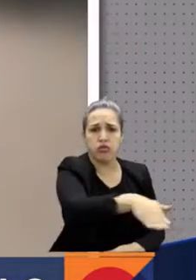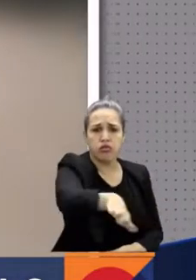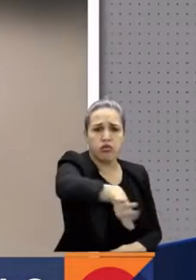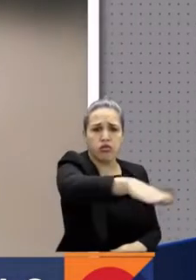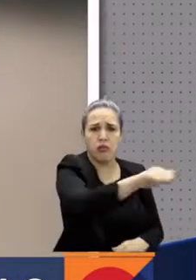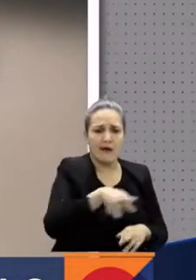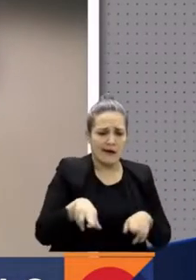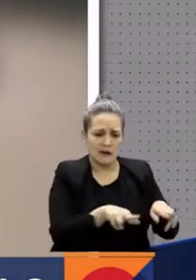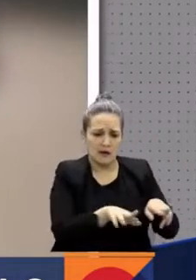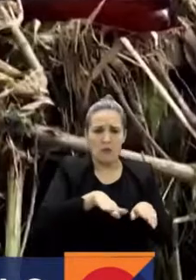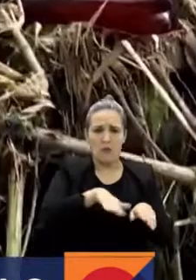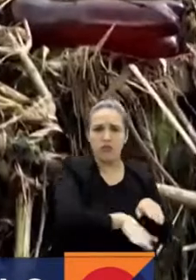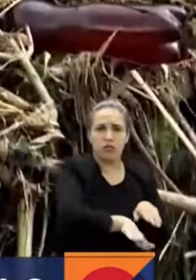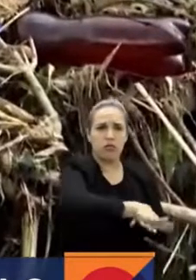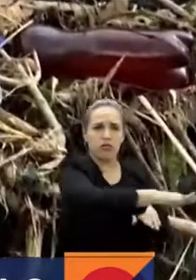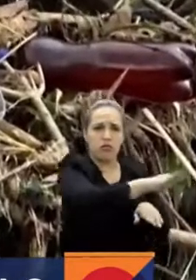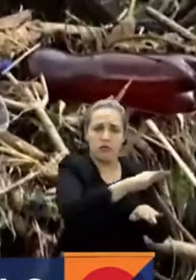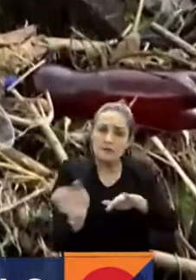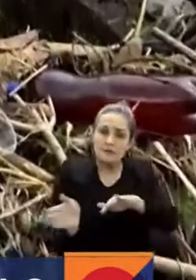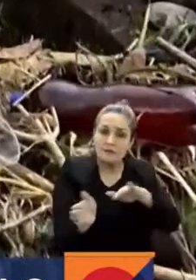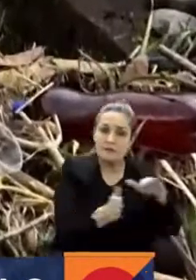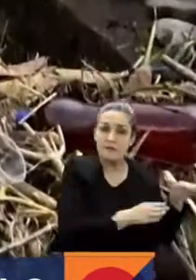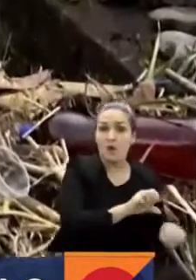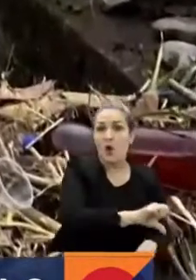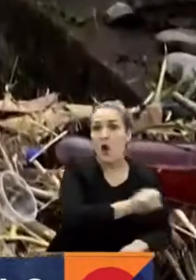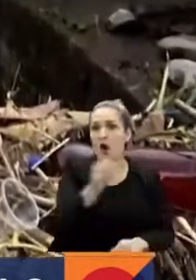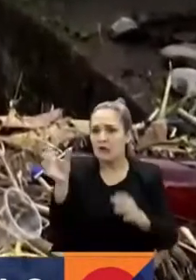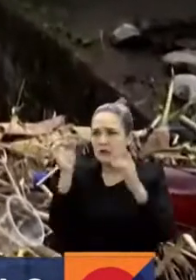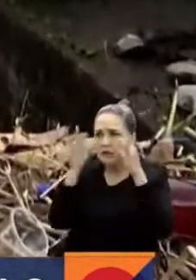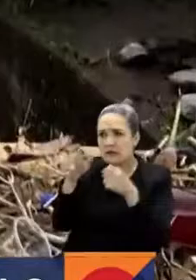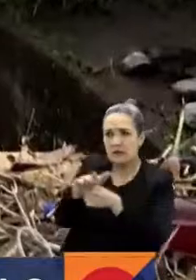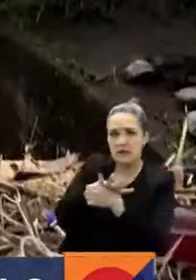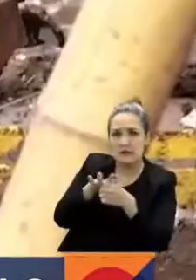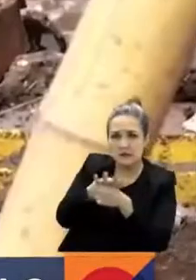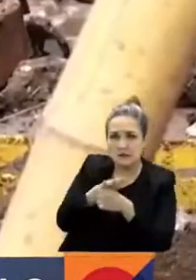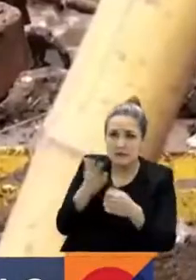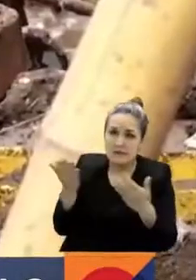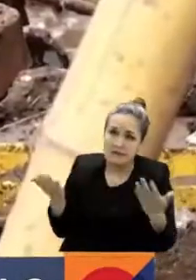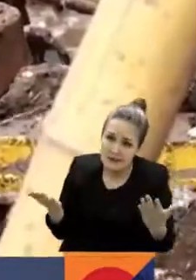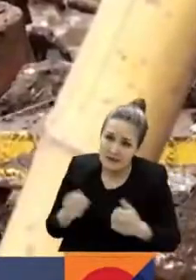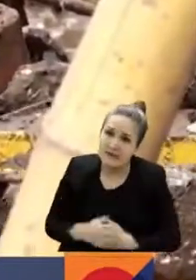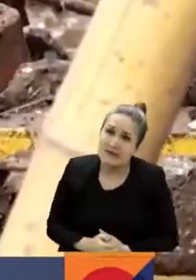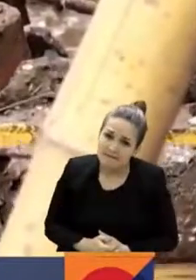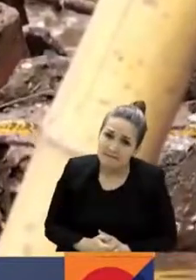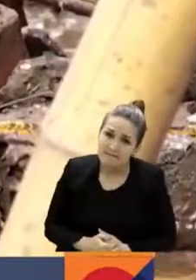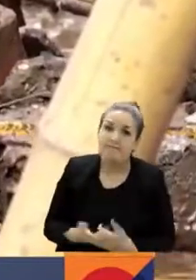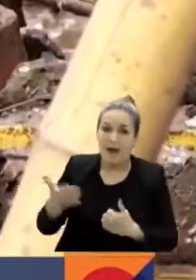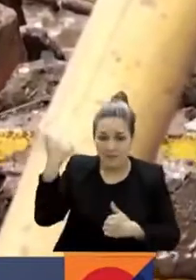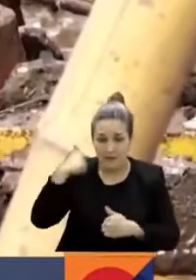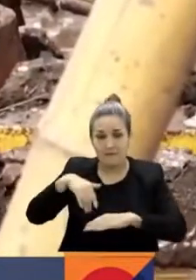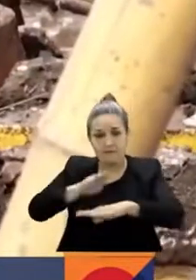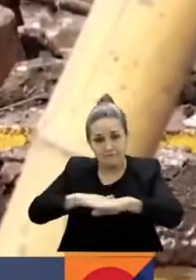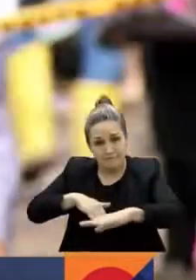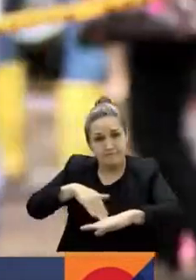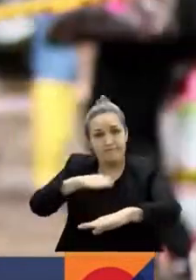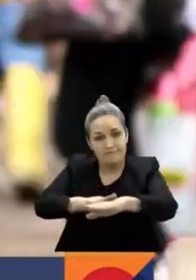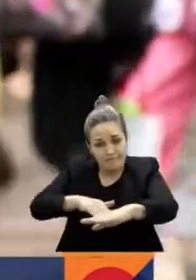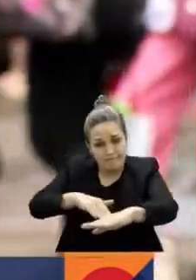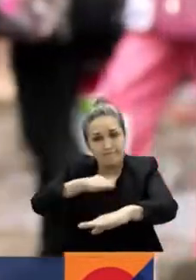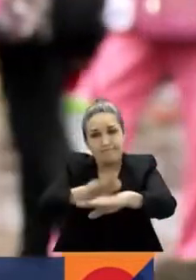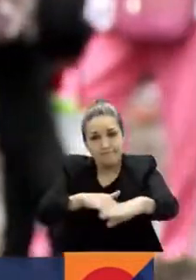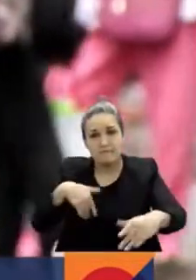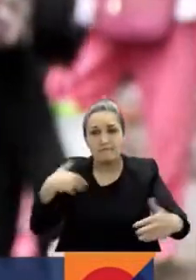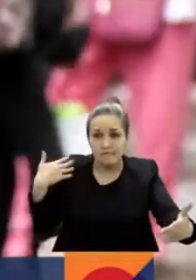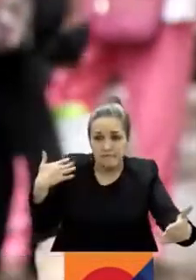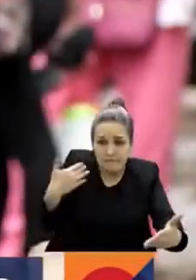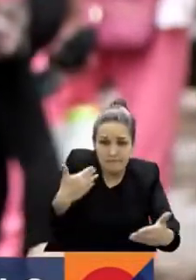desbordado. Otra tragedia, según muchos anunciada, pero que por más alarmas y prevenciones de años,